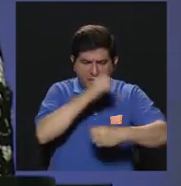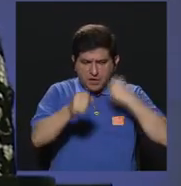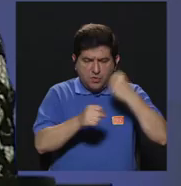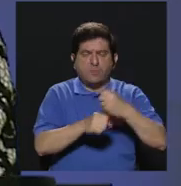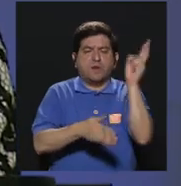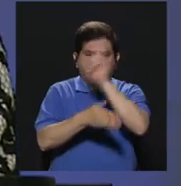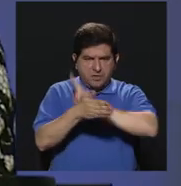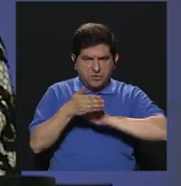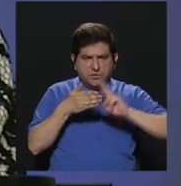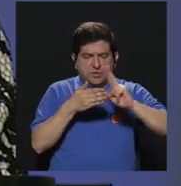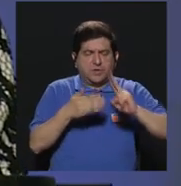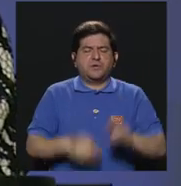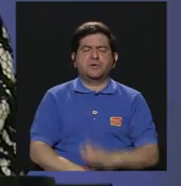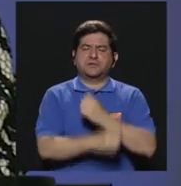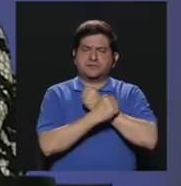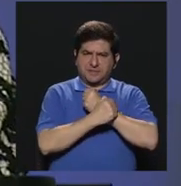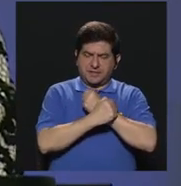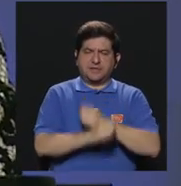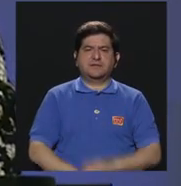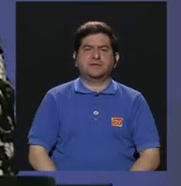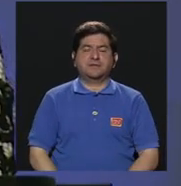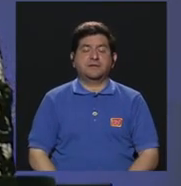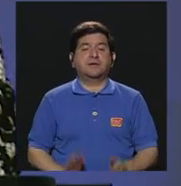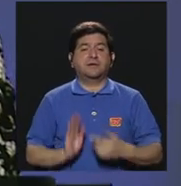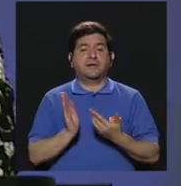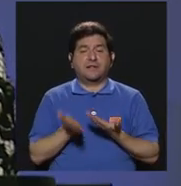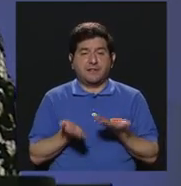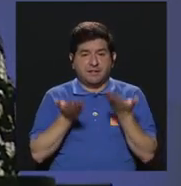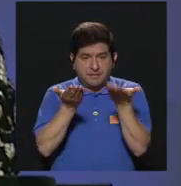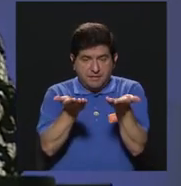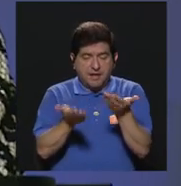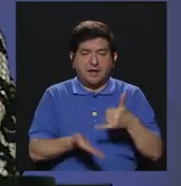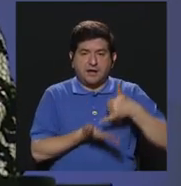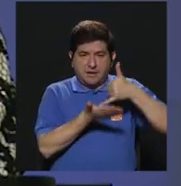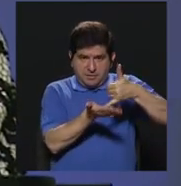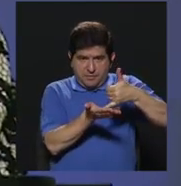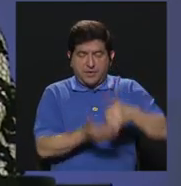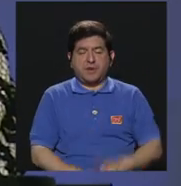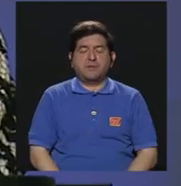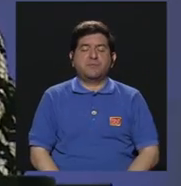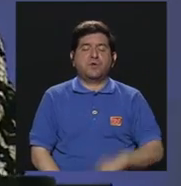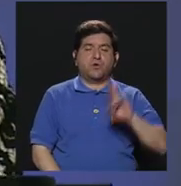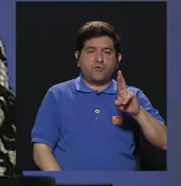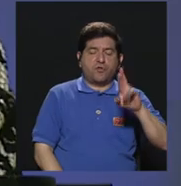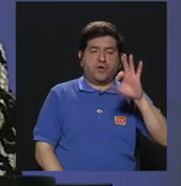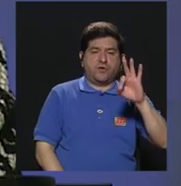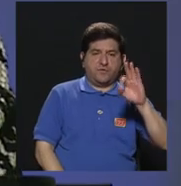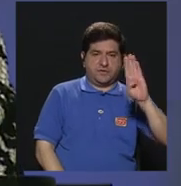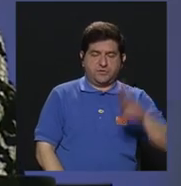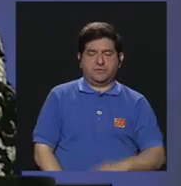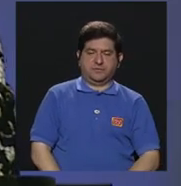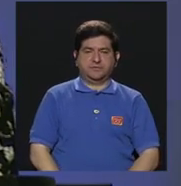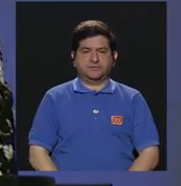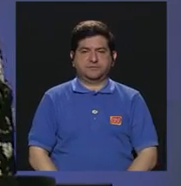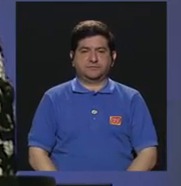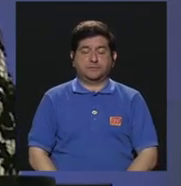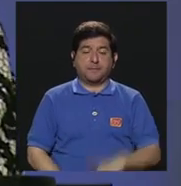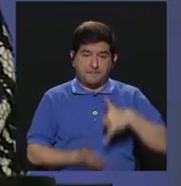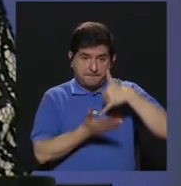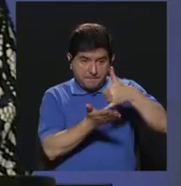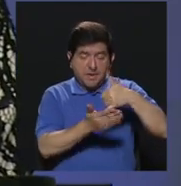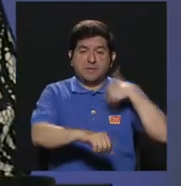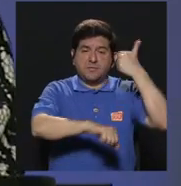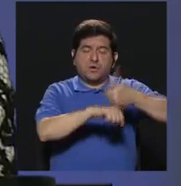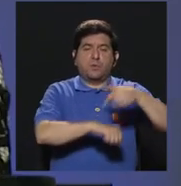querida Universidad de Costa Rica, para hacer entrega del premio bianual Rodrigo Facio Brenes, galardón que